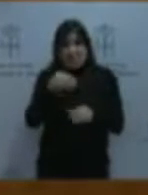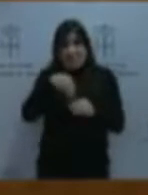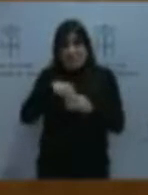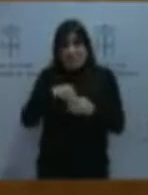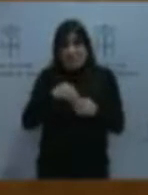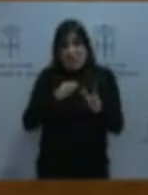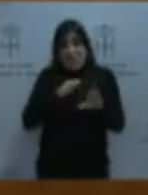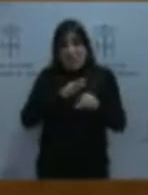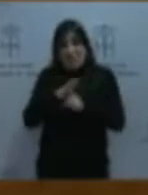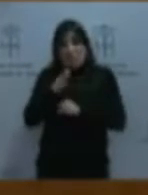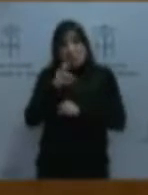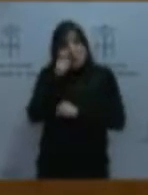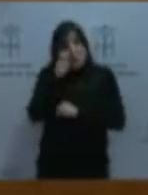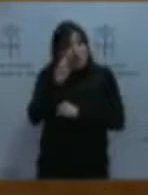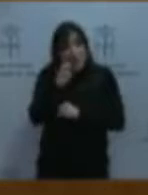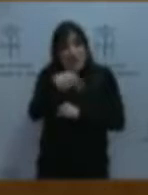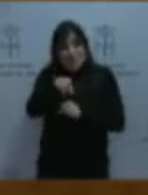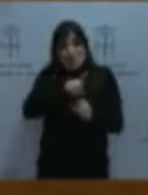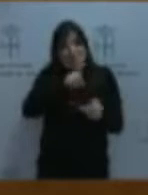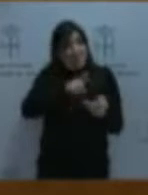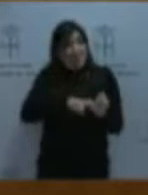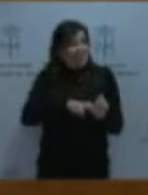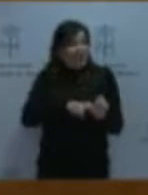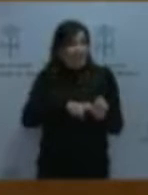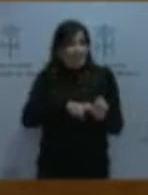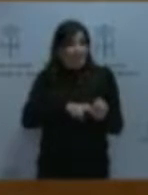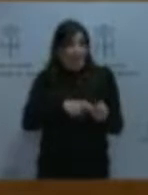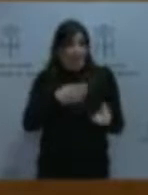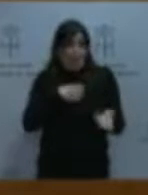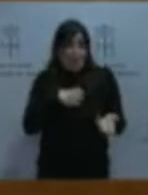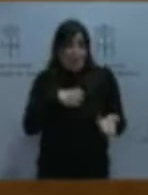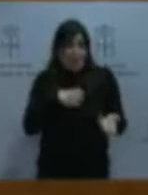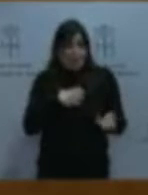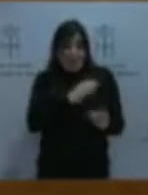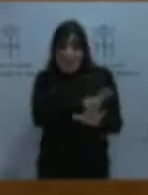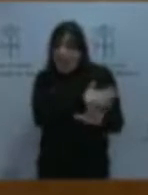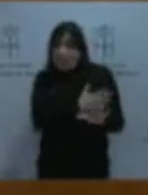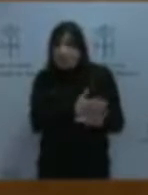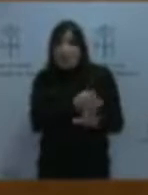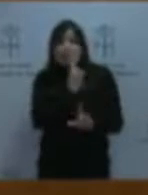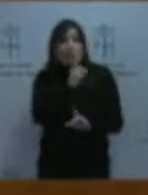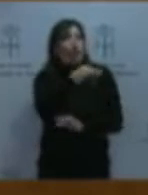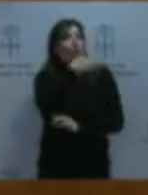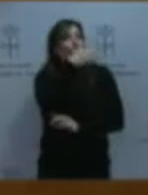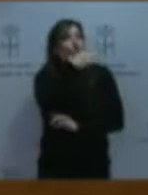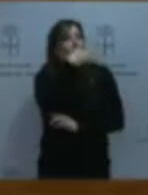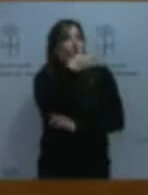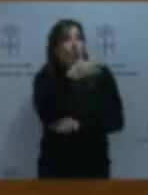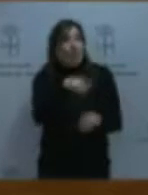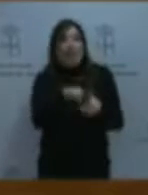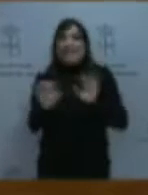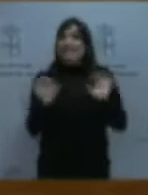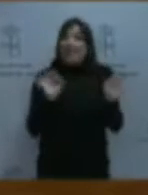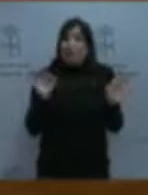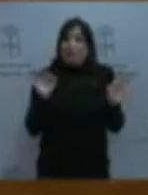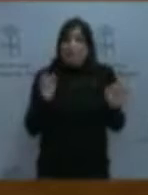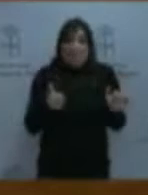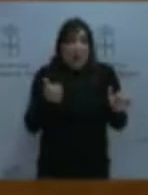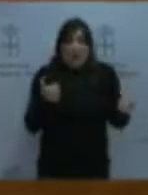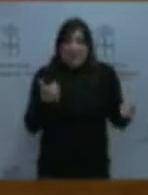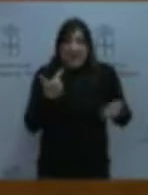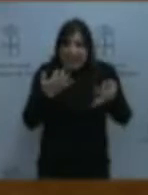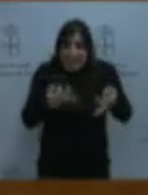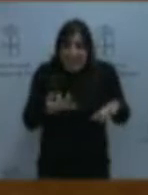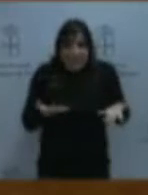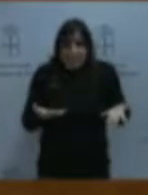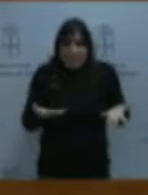Hasta ahora, como decía, solo discursos, solo teatro. Y nosotros, la verdad, que no nos gusta fiarnos de